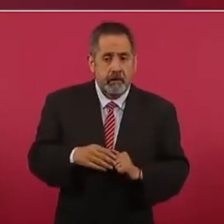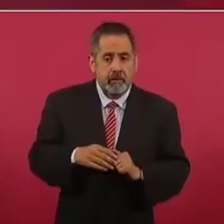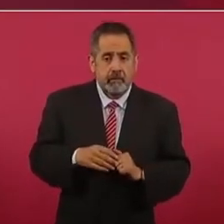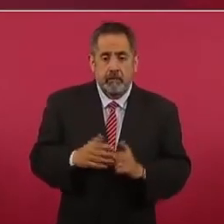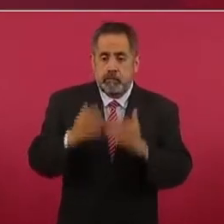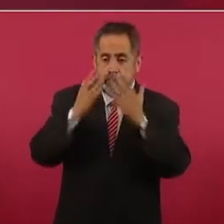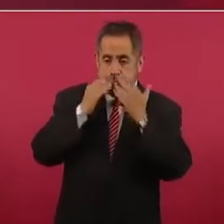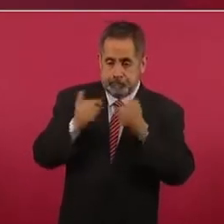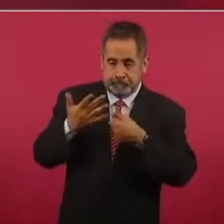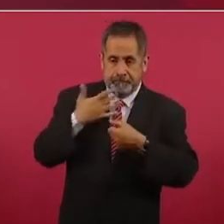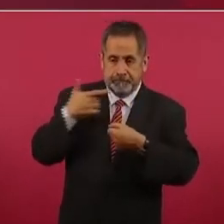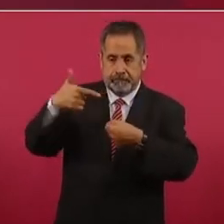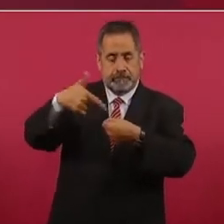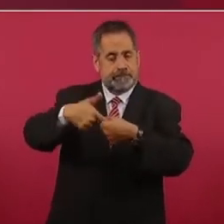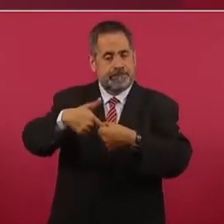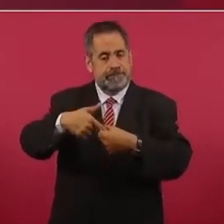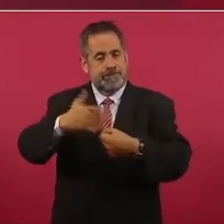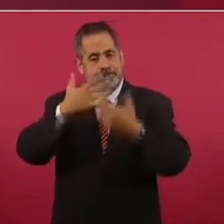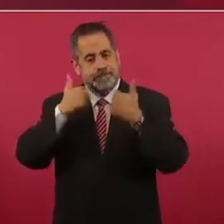gasolina,